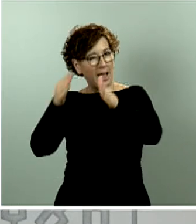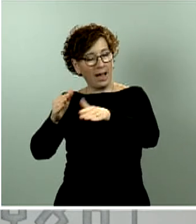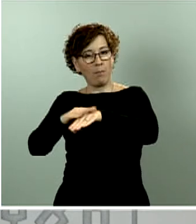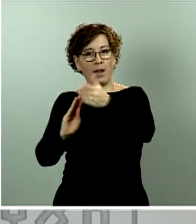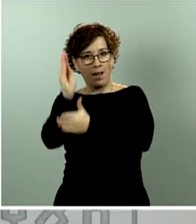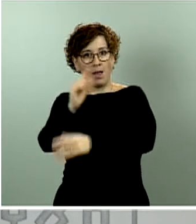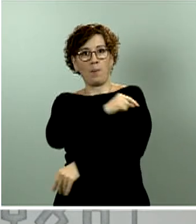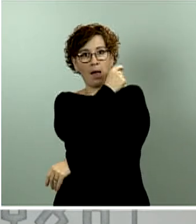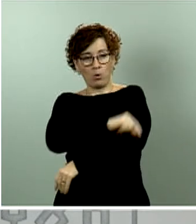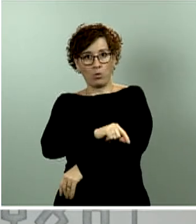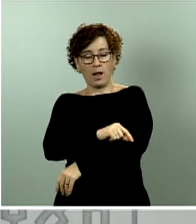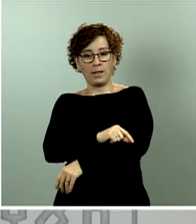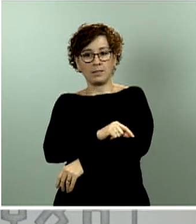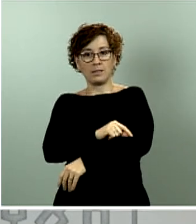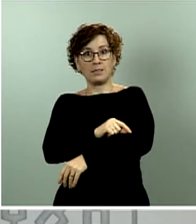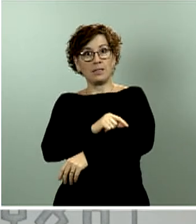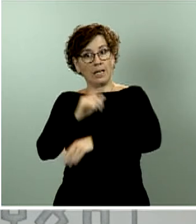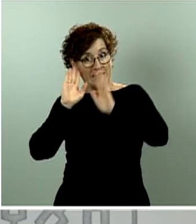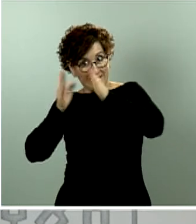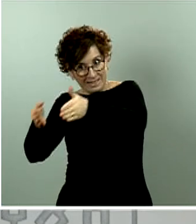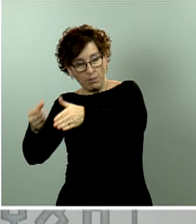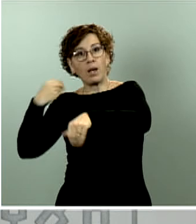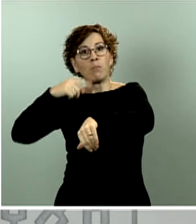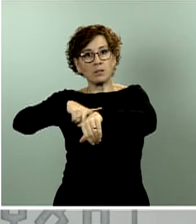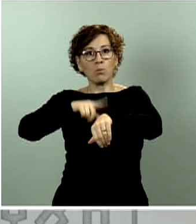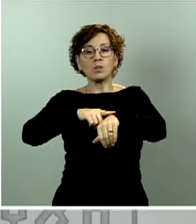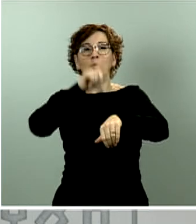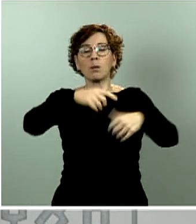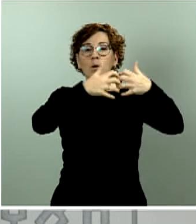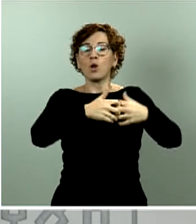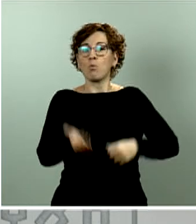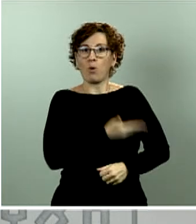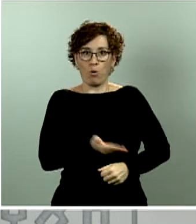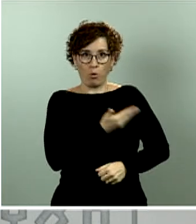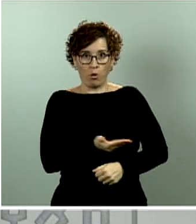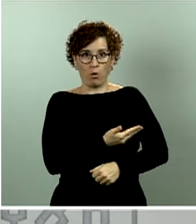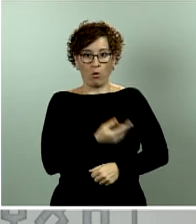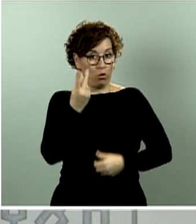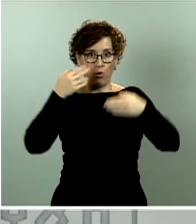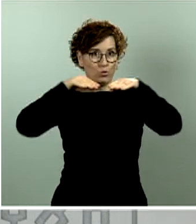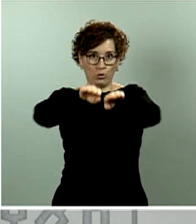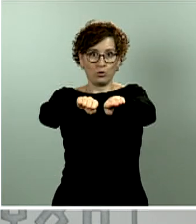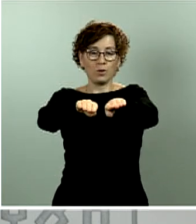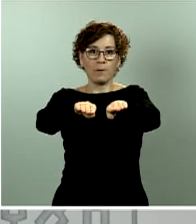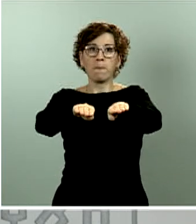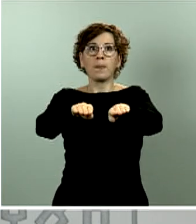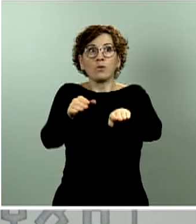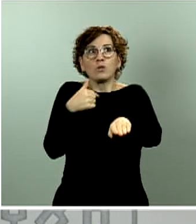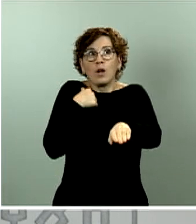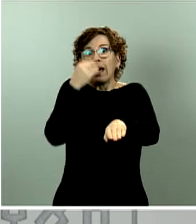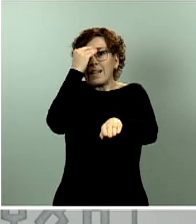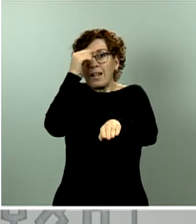tiempo trabajando en las plantas de producción. Con lo cual yo creo que será relativamente rápido, pero es muy